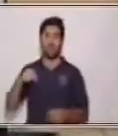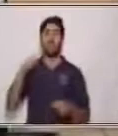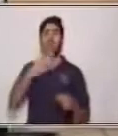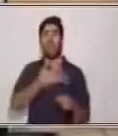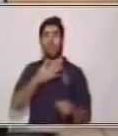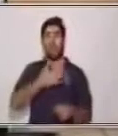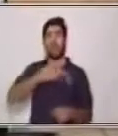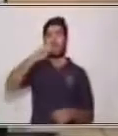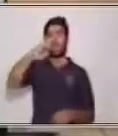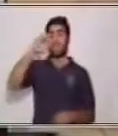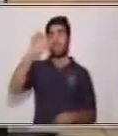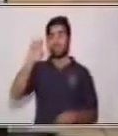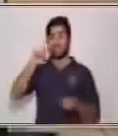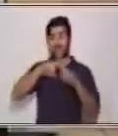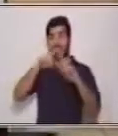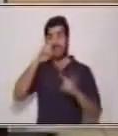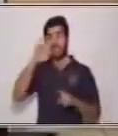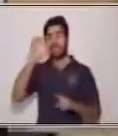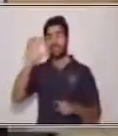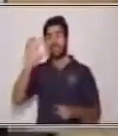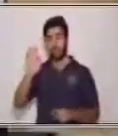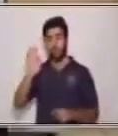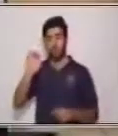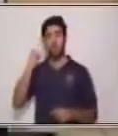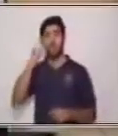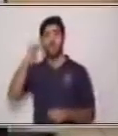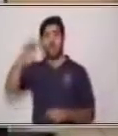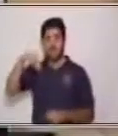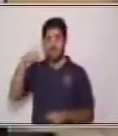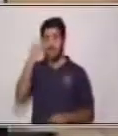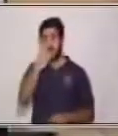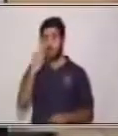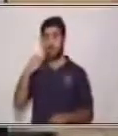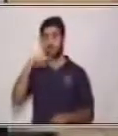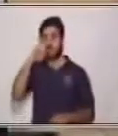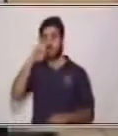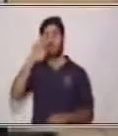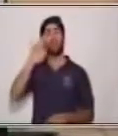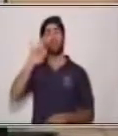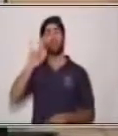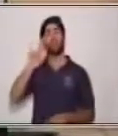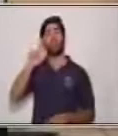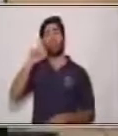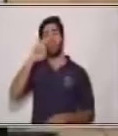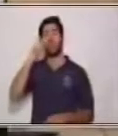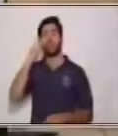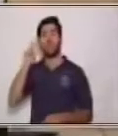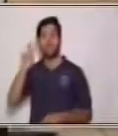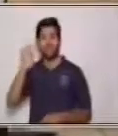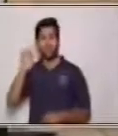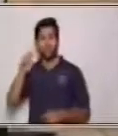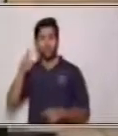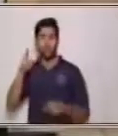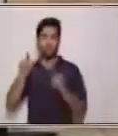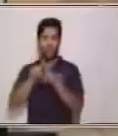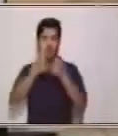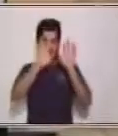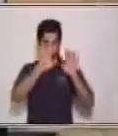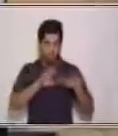textos instructivos, porque es de ahí donde debemos partir antes de dar la definición